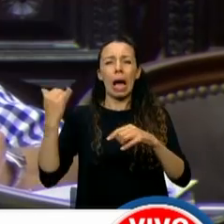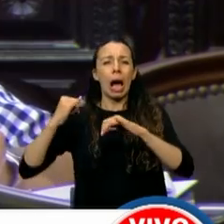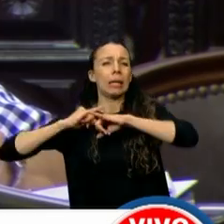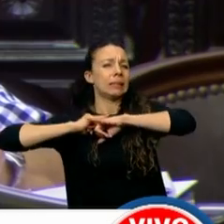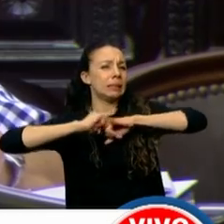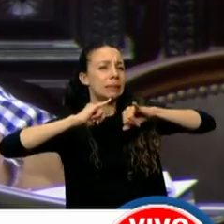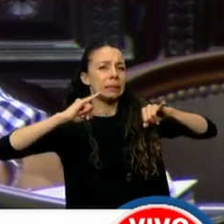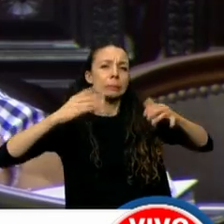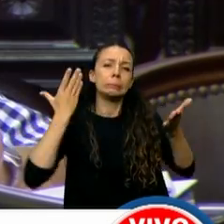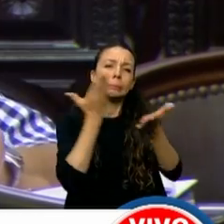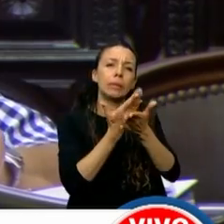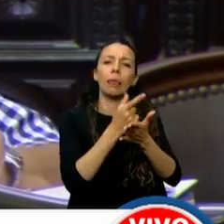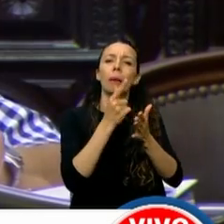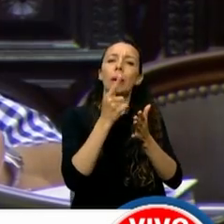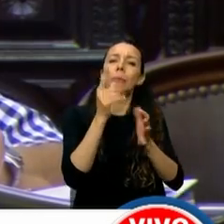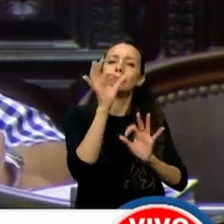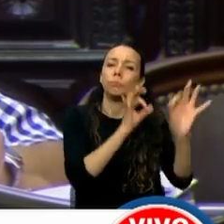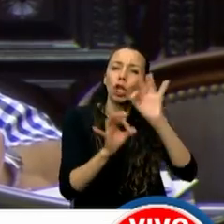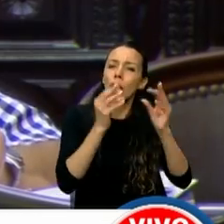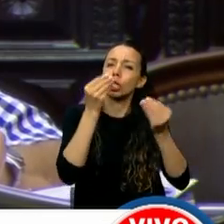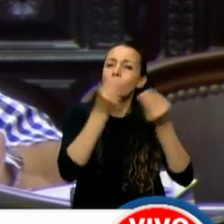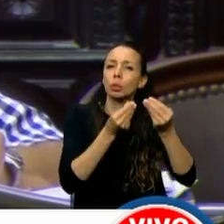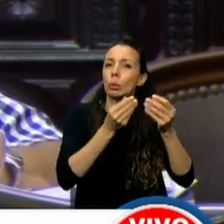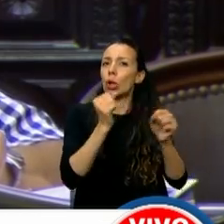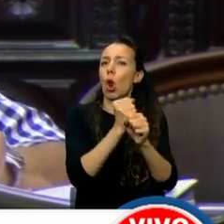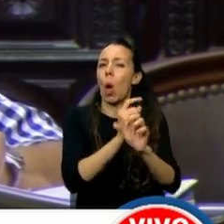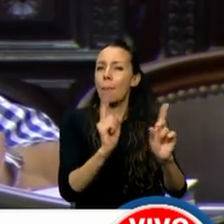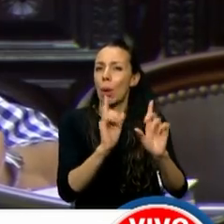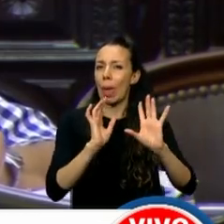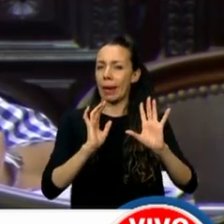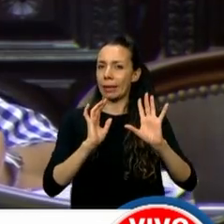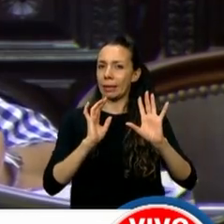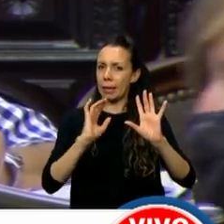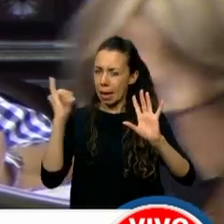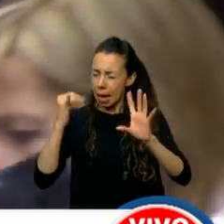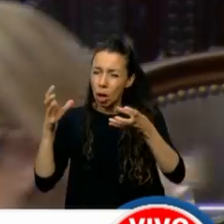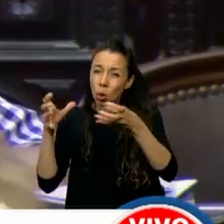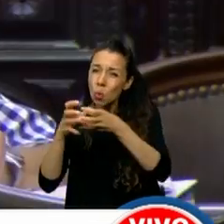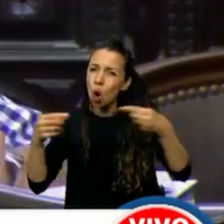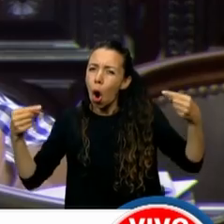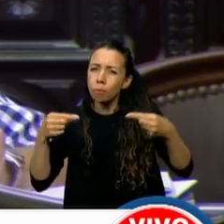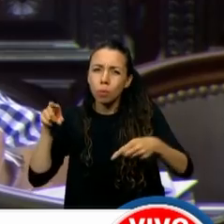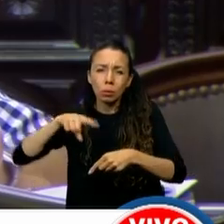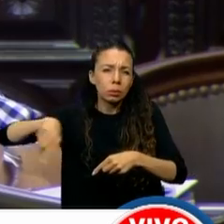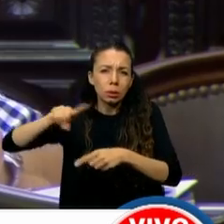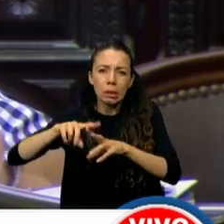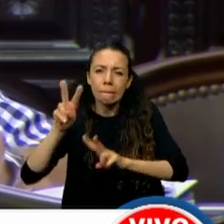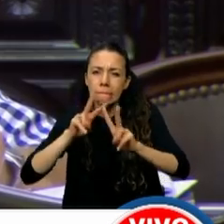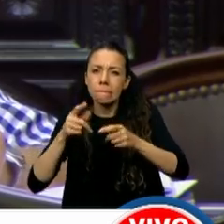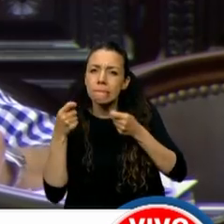hay una razón de fondo ante tanta campaña de la oposición es la de acorralar